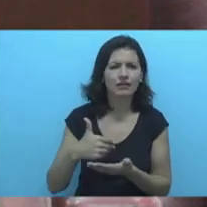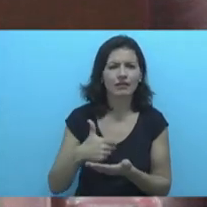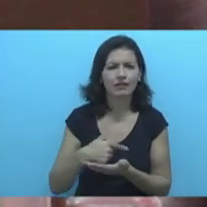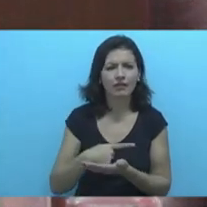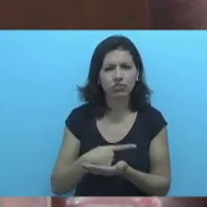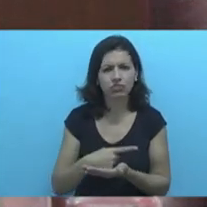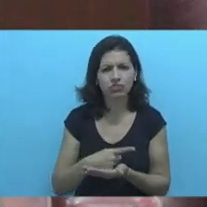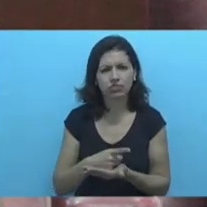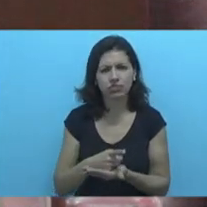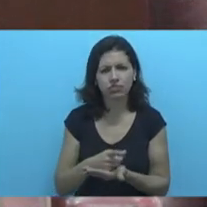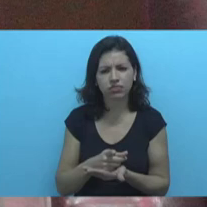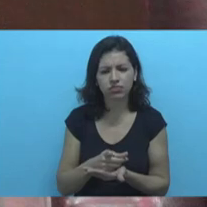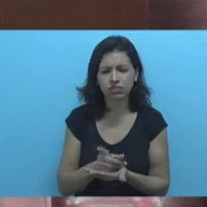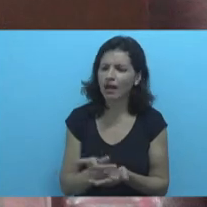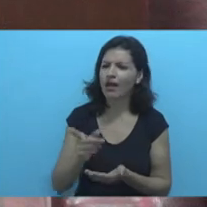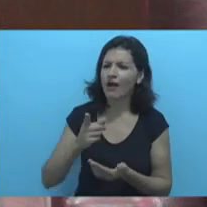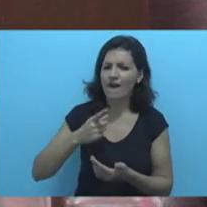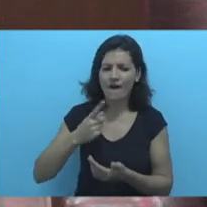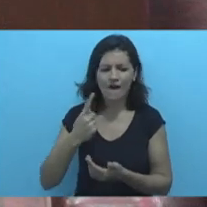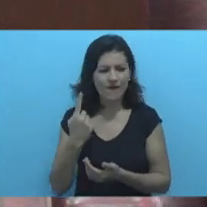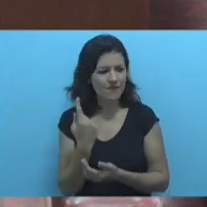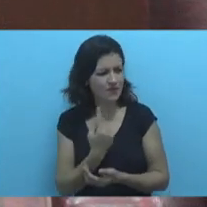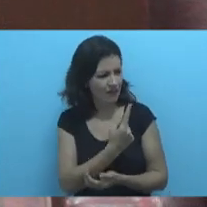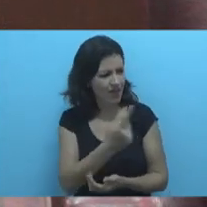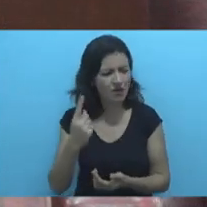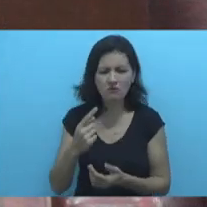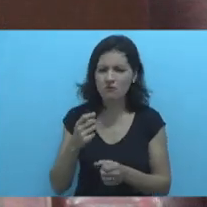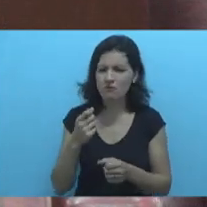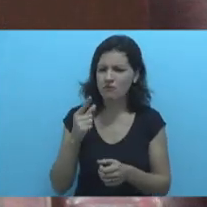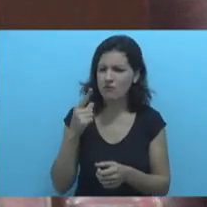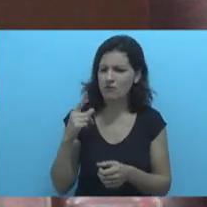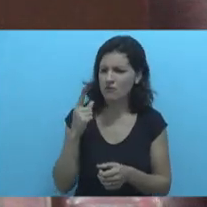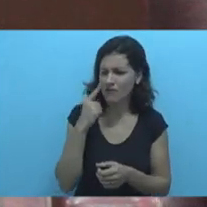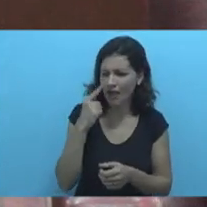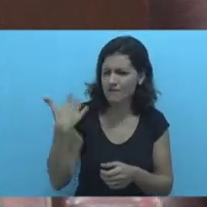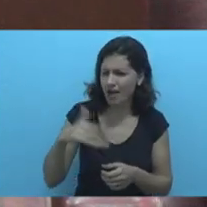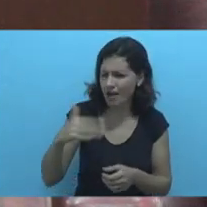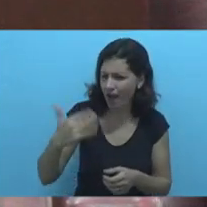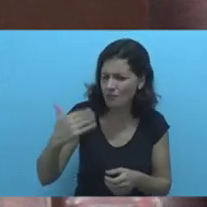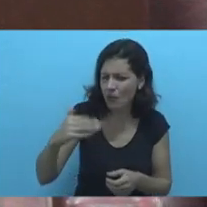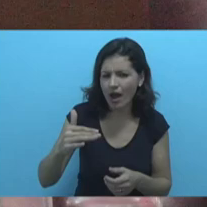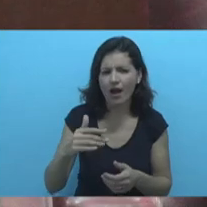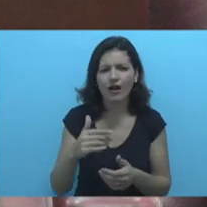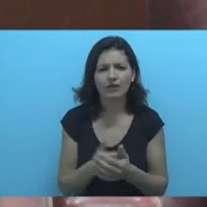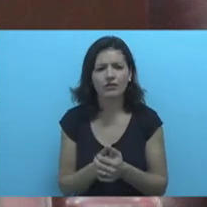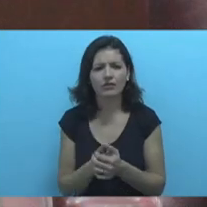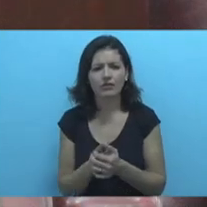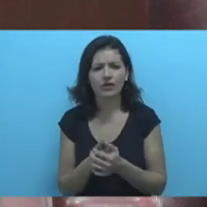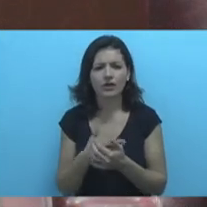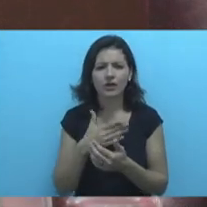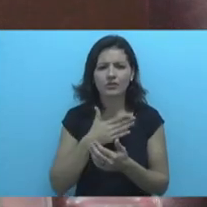demasiado apurados. Miguel, por su militancia, por su compromiso con la gente, por su territorialidad. Yo soy un defensor de